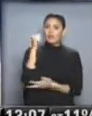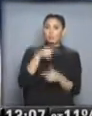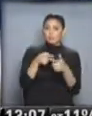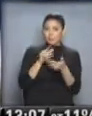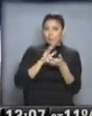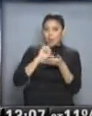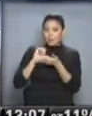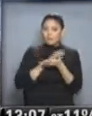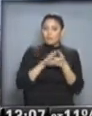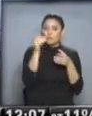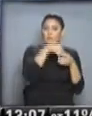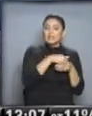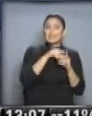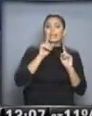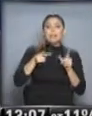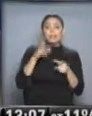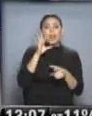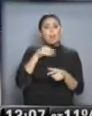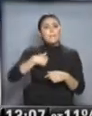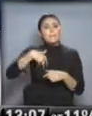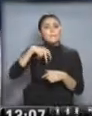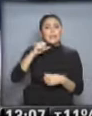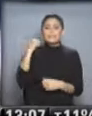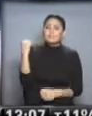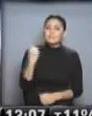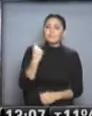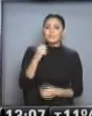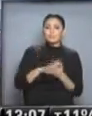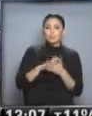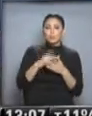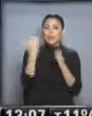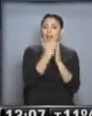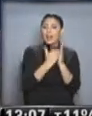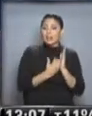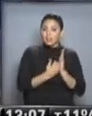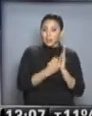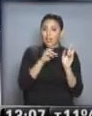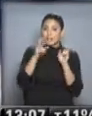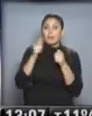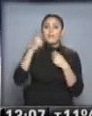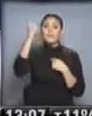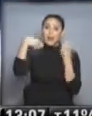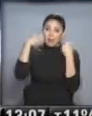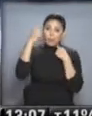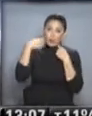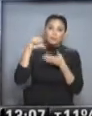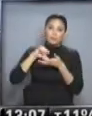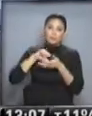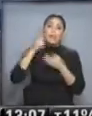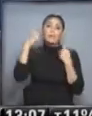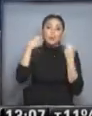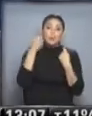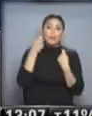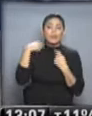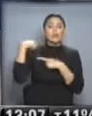que sea más tenso de la jornada dentro de la agenda preliminar que era paraguay y es paraguay porque porque